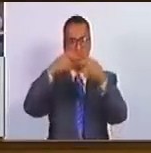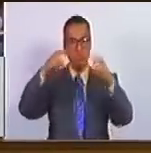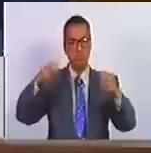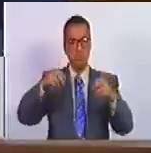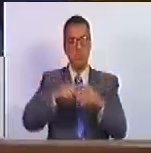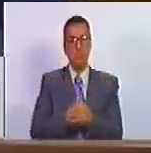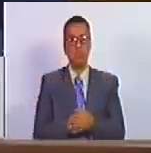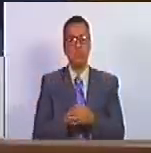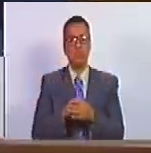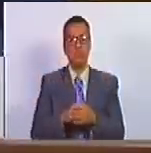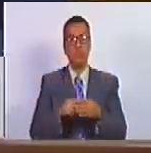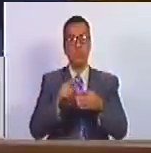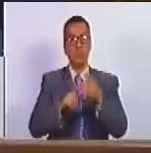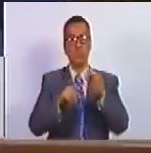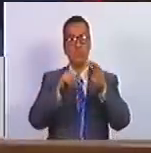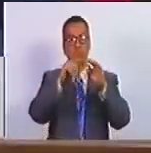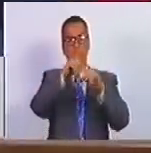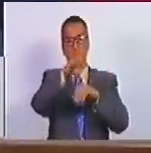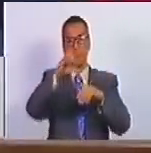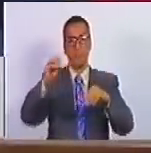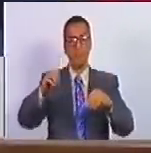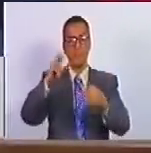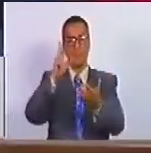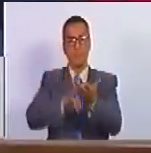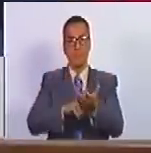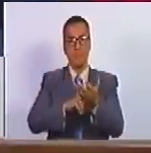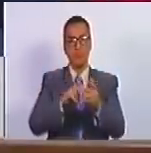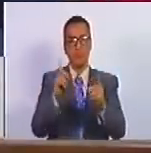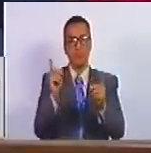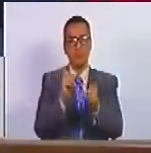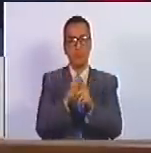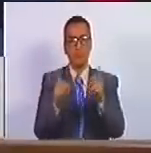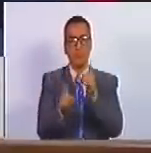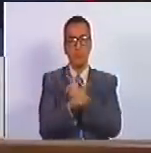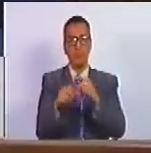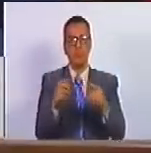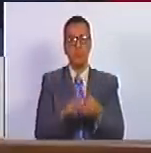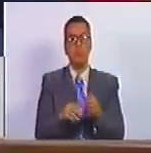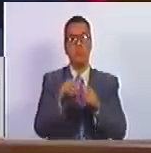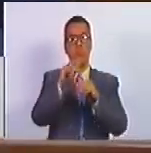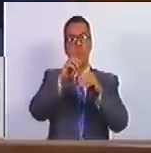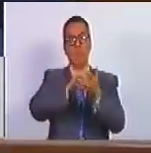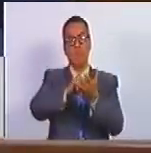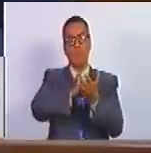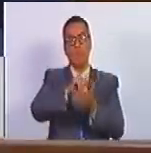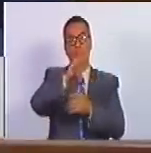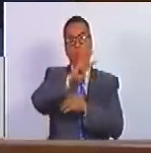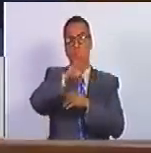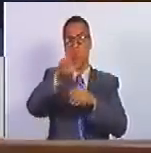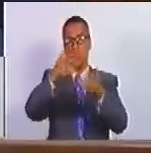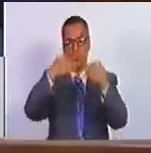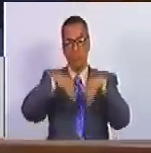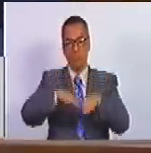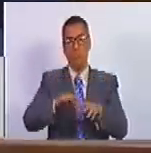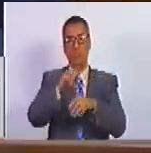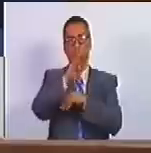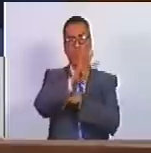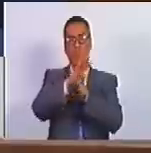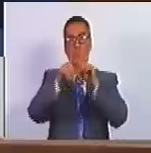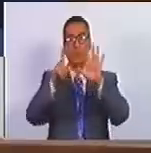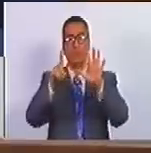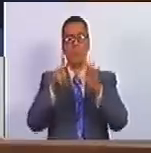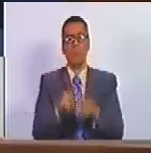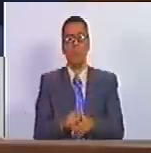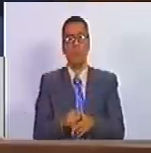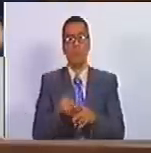Siguiente. 100º. Se propone aprobar sin modificación el artículo 43, que pasa a ser el artículo 46,